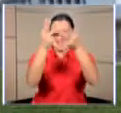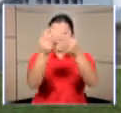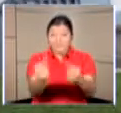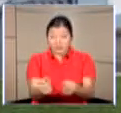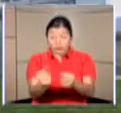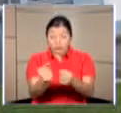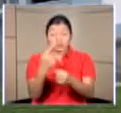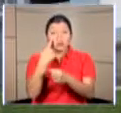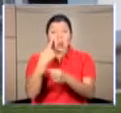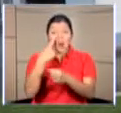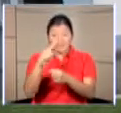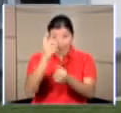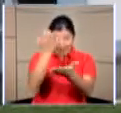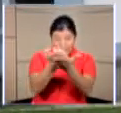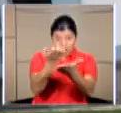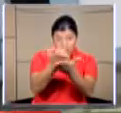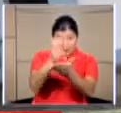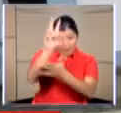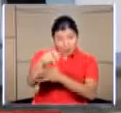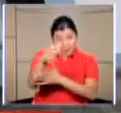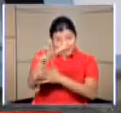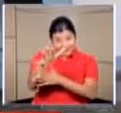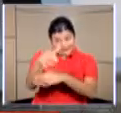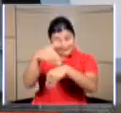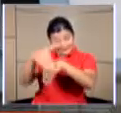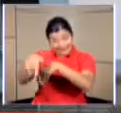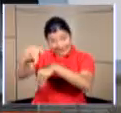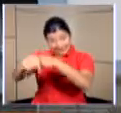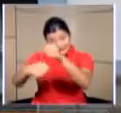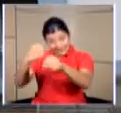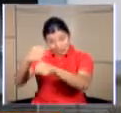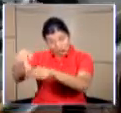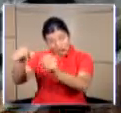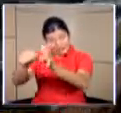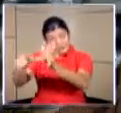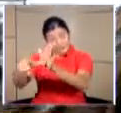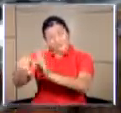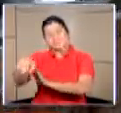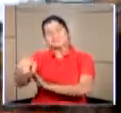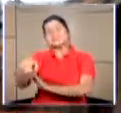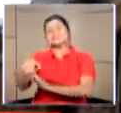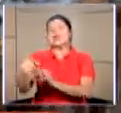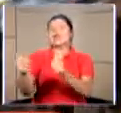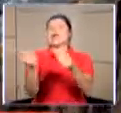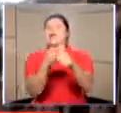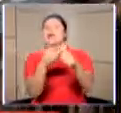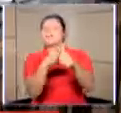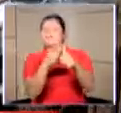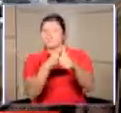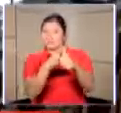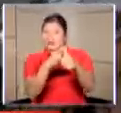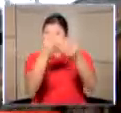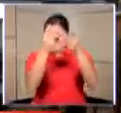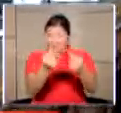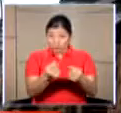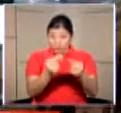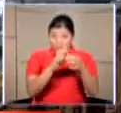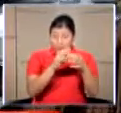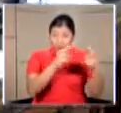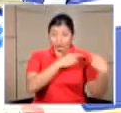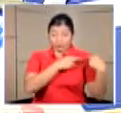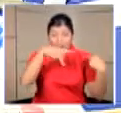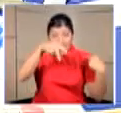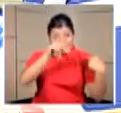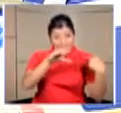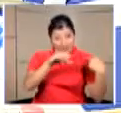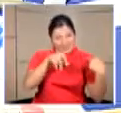el ejercicio económico del 2015 enviado este año a la Asamblea Legislativa es el primero del Partido Acción Ciudadana y contempla